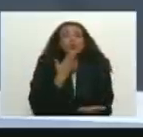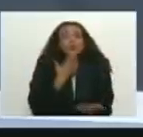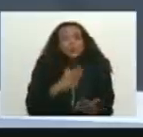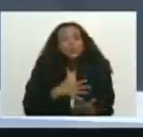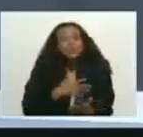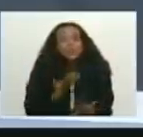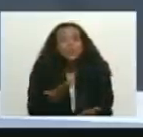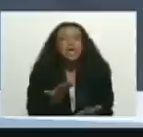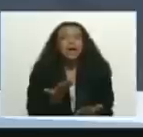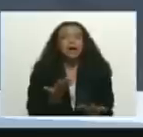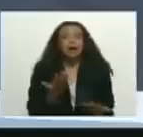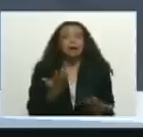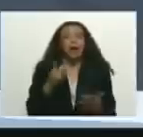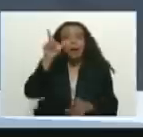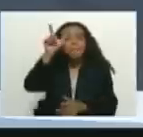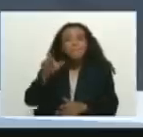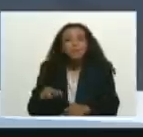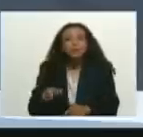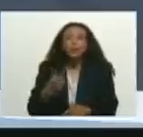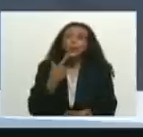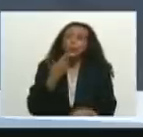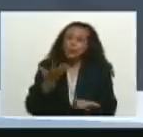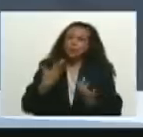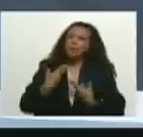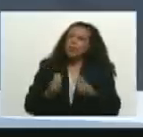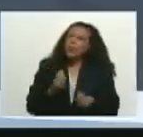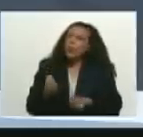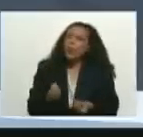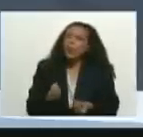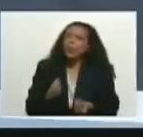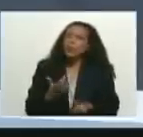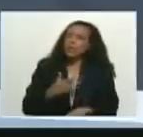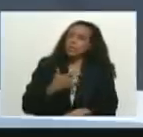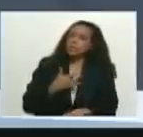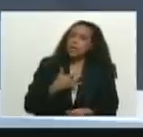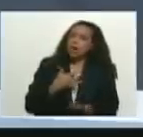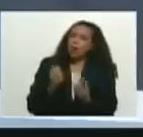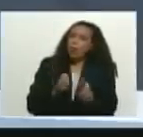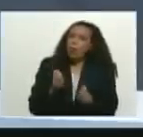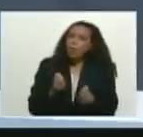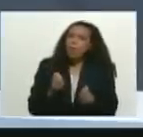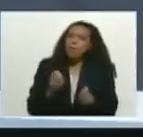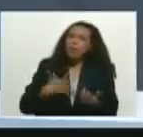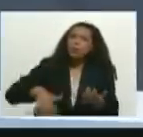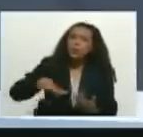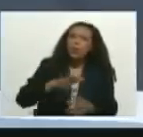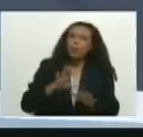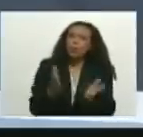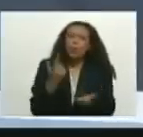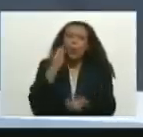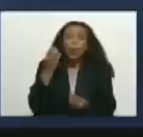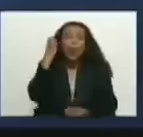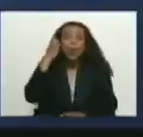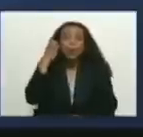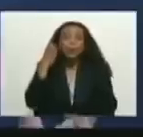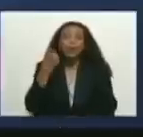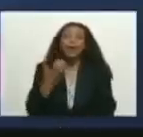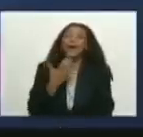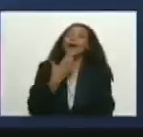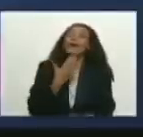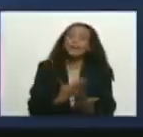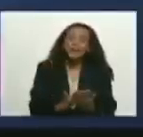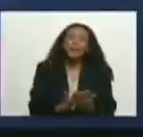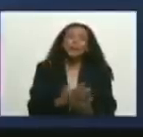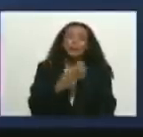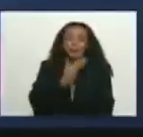David Ascanio nos diera también su percepción. ¿Cómo estuvo esa gira? ¿Qué me cuenta? ¿Cómo está, presidente? Bueno, sin